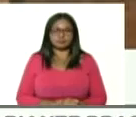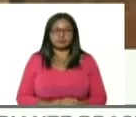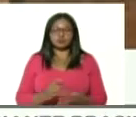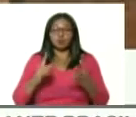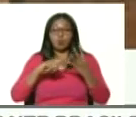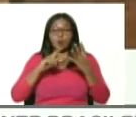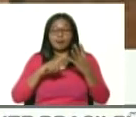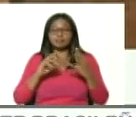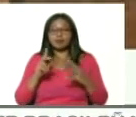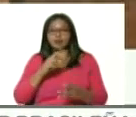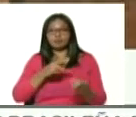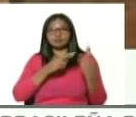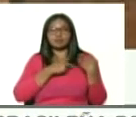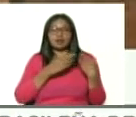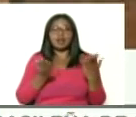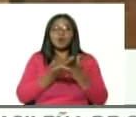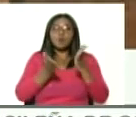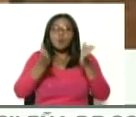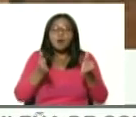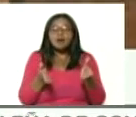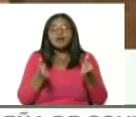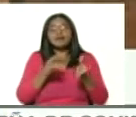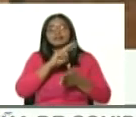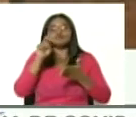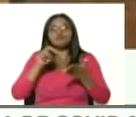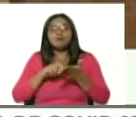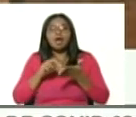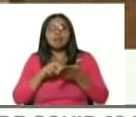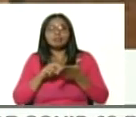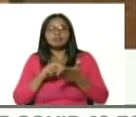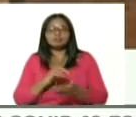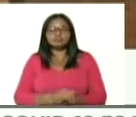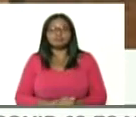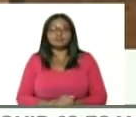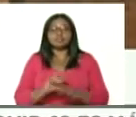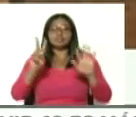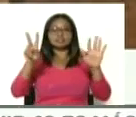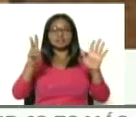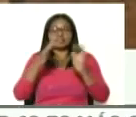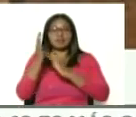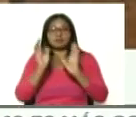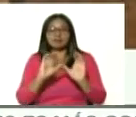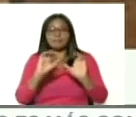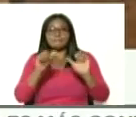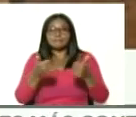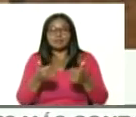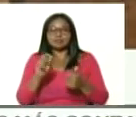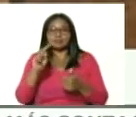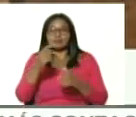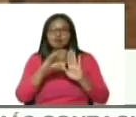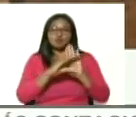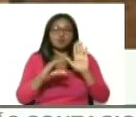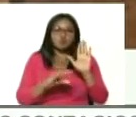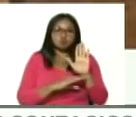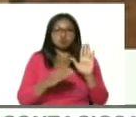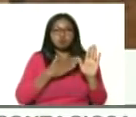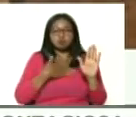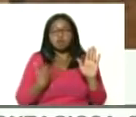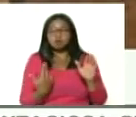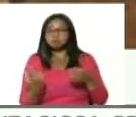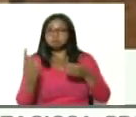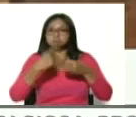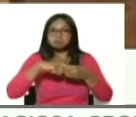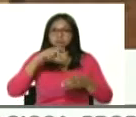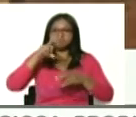tarea, la Escuela Nacional del Congreso Bicentenario. El 7 de abril arranca ya con el primer curso y yo quiero ser el primero a